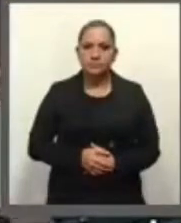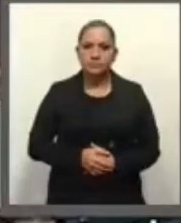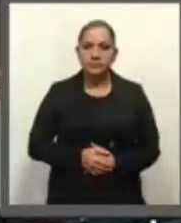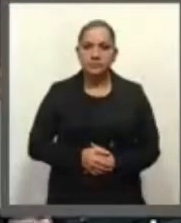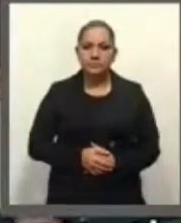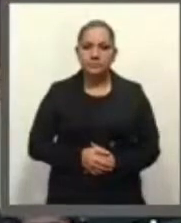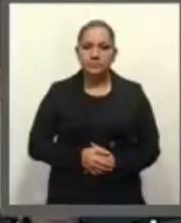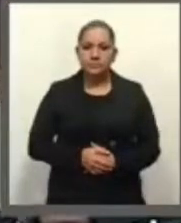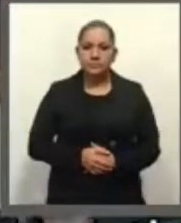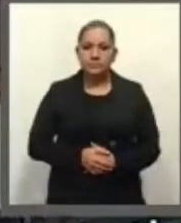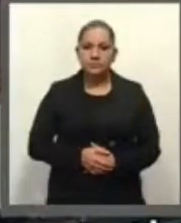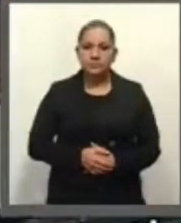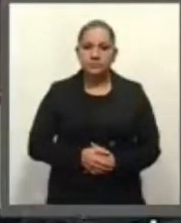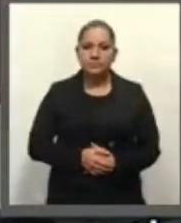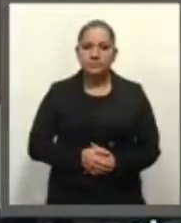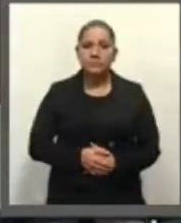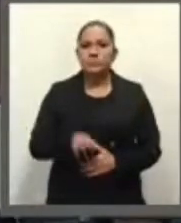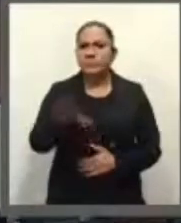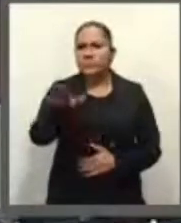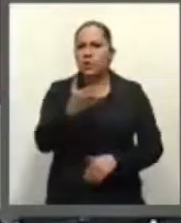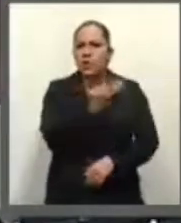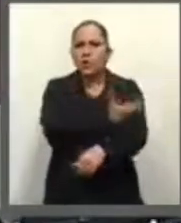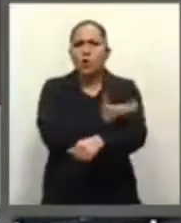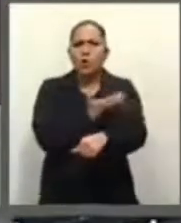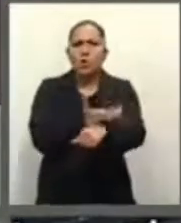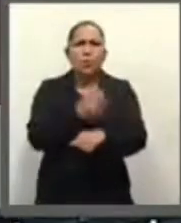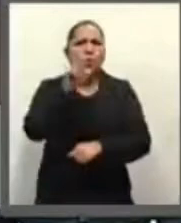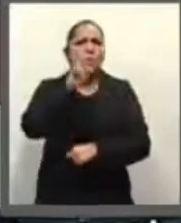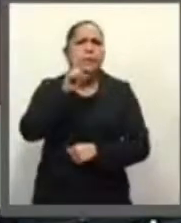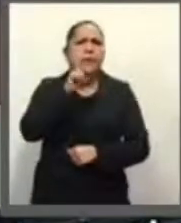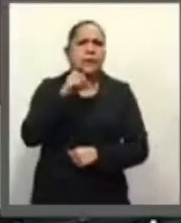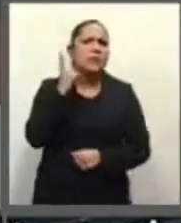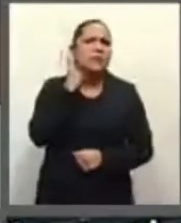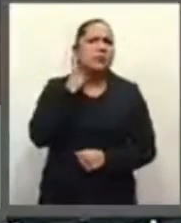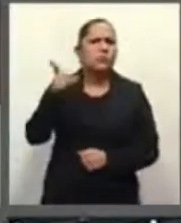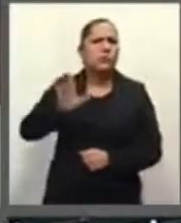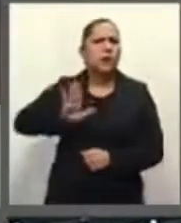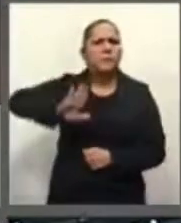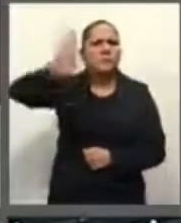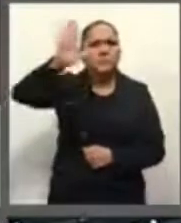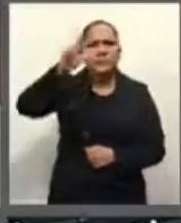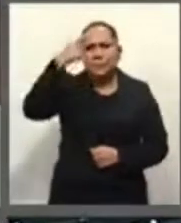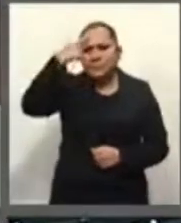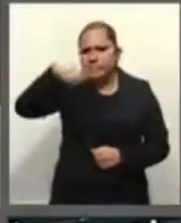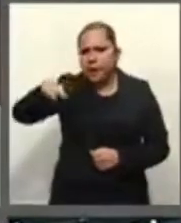eso que escogieron. A ver, compañera diputada, a ver, ¿con qué objeto?